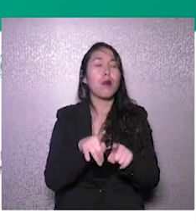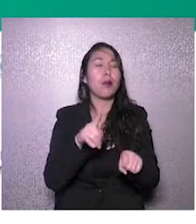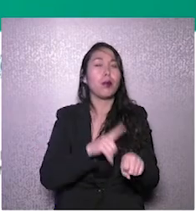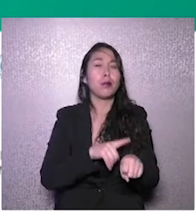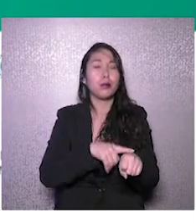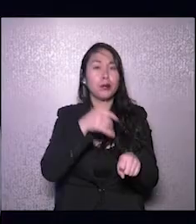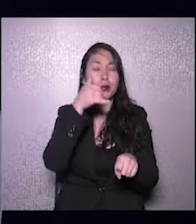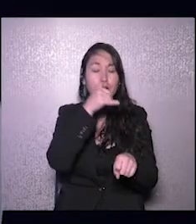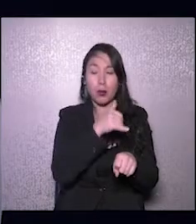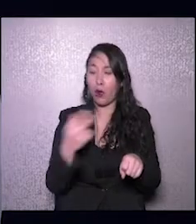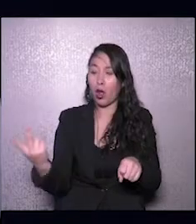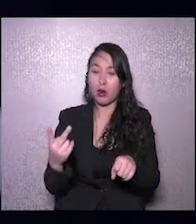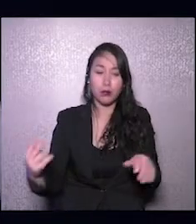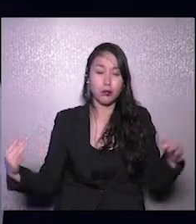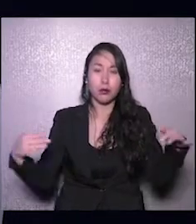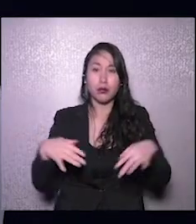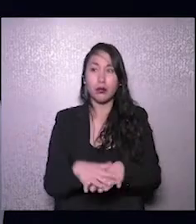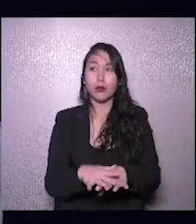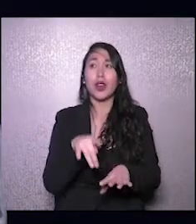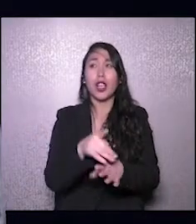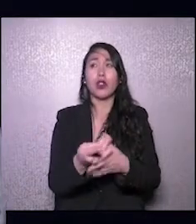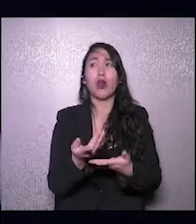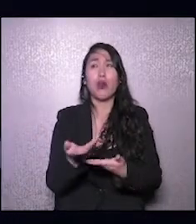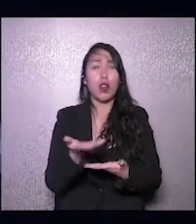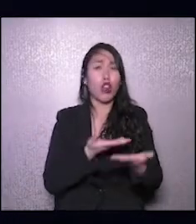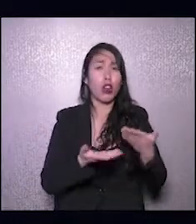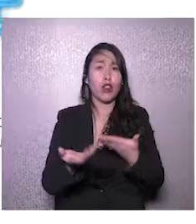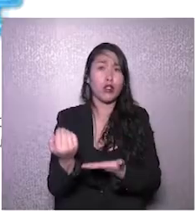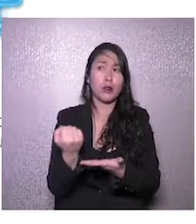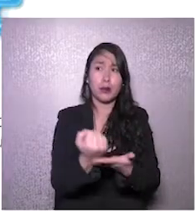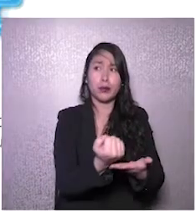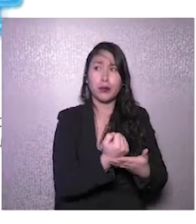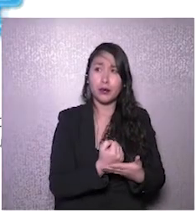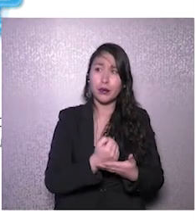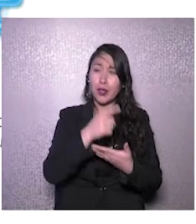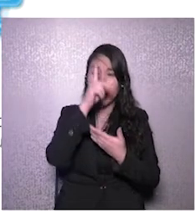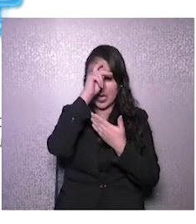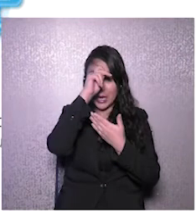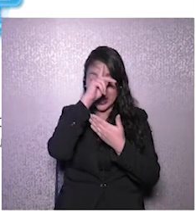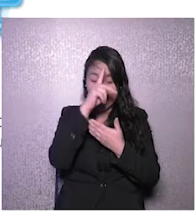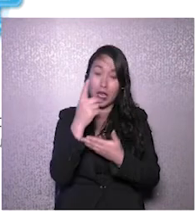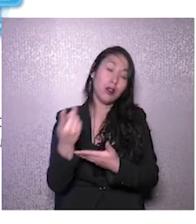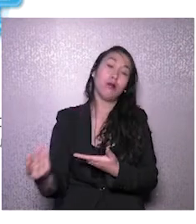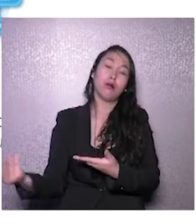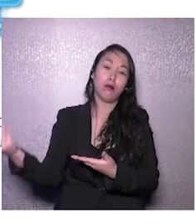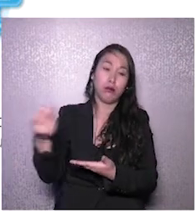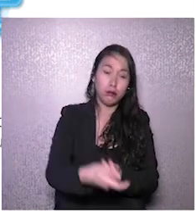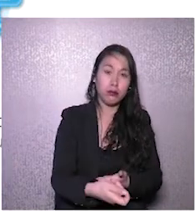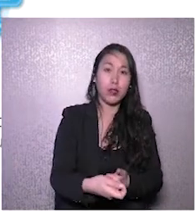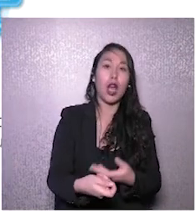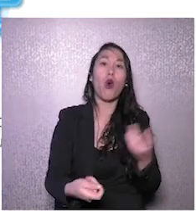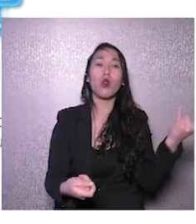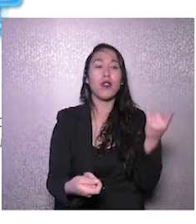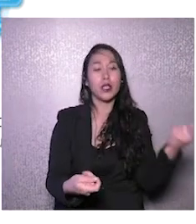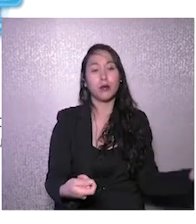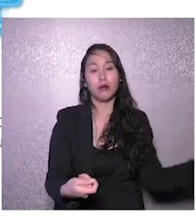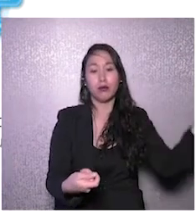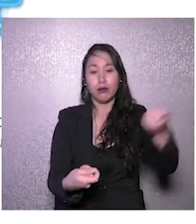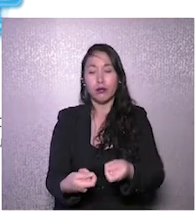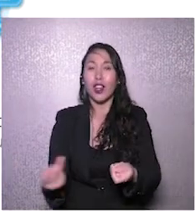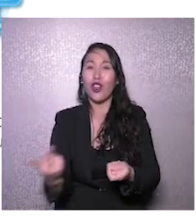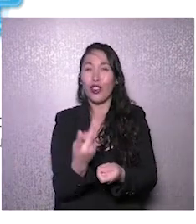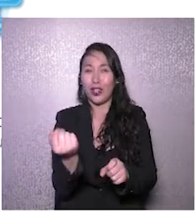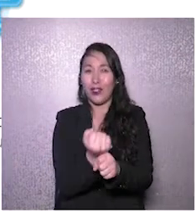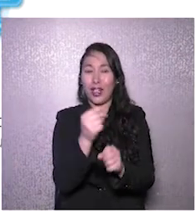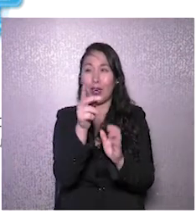industrias. Esto es una colaboración, como les comentaba, entre la clínica y la universidad y cada uno aporta valor al proyecto. La gracia que